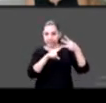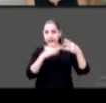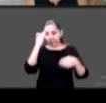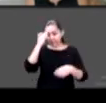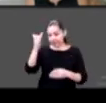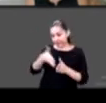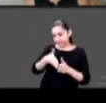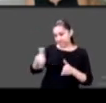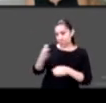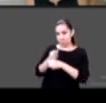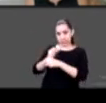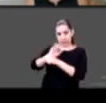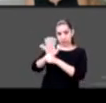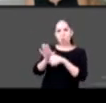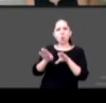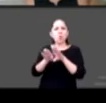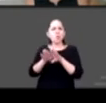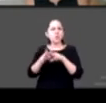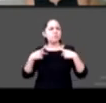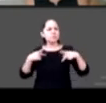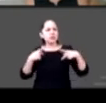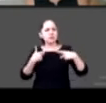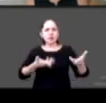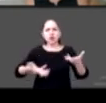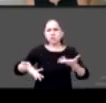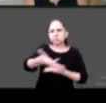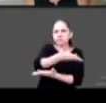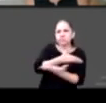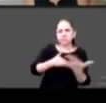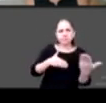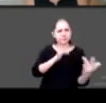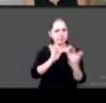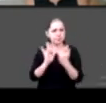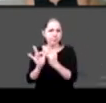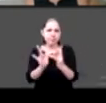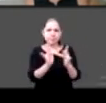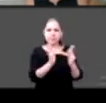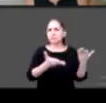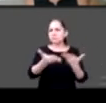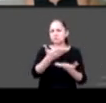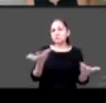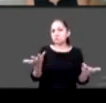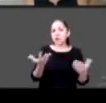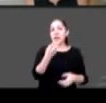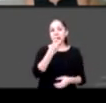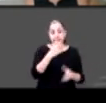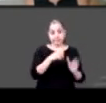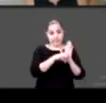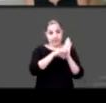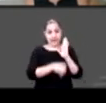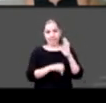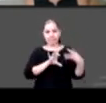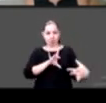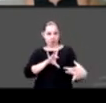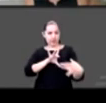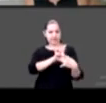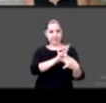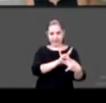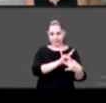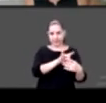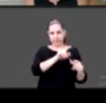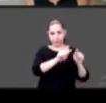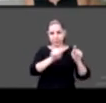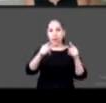confinamiento, cómo continuar con una cercanía social aunque estamos con una distancia física y realmente